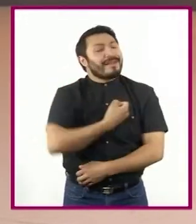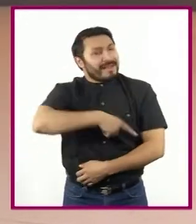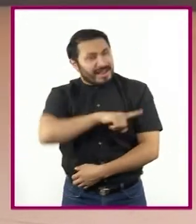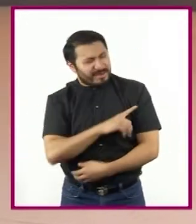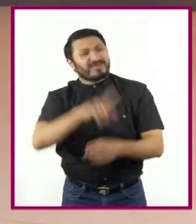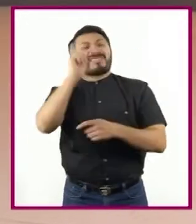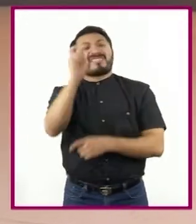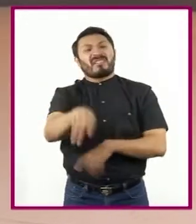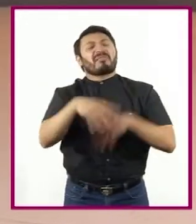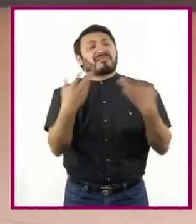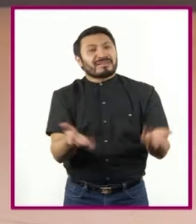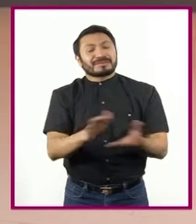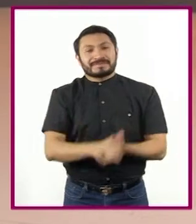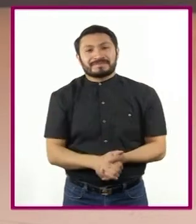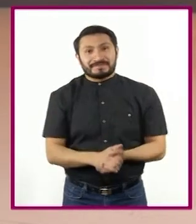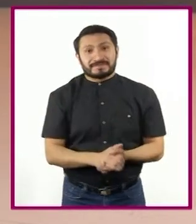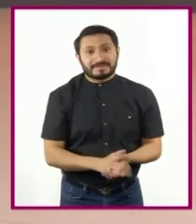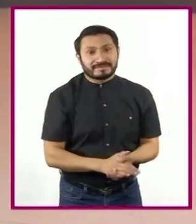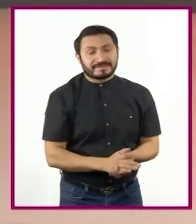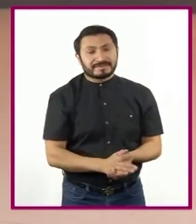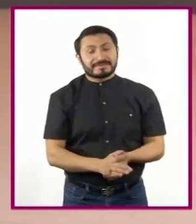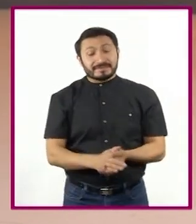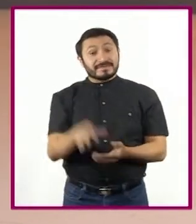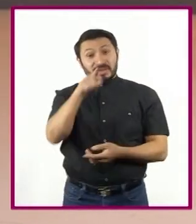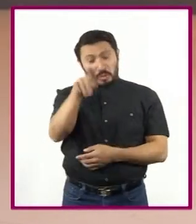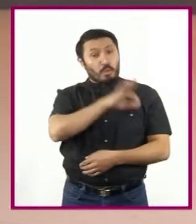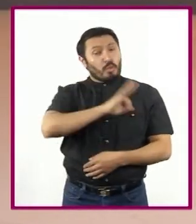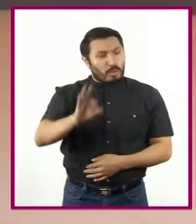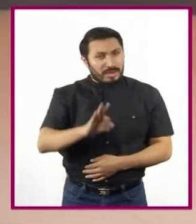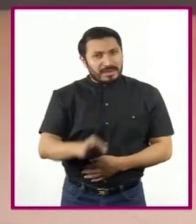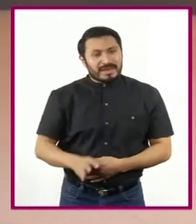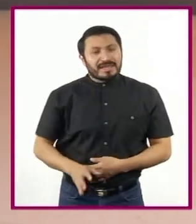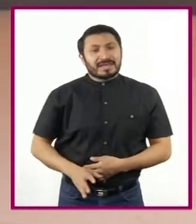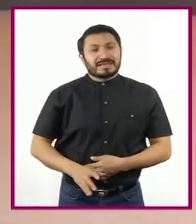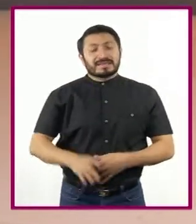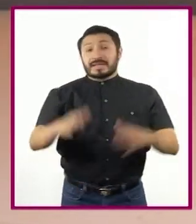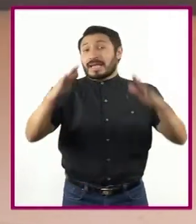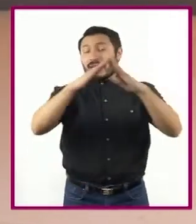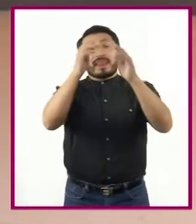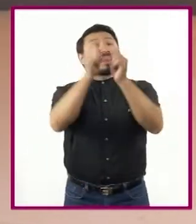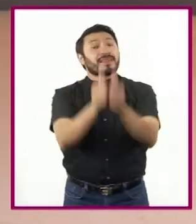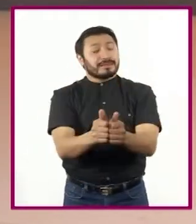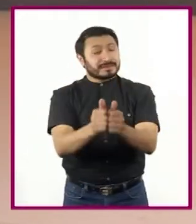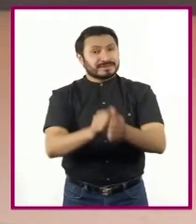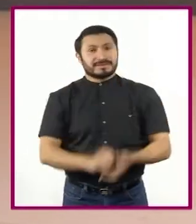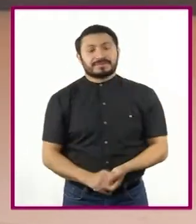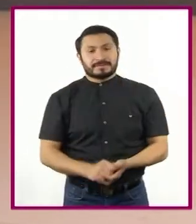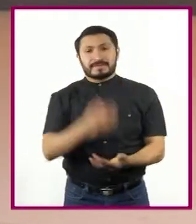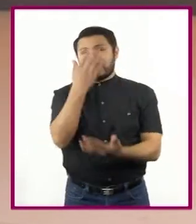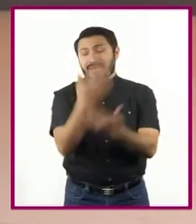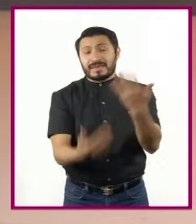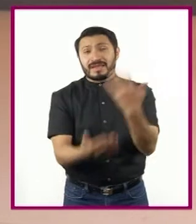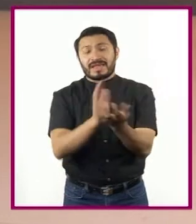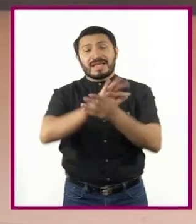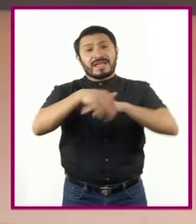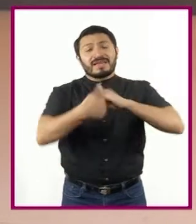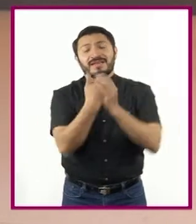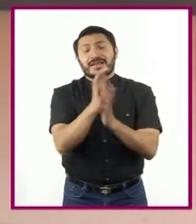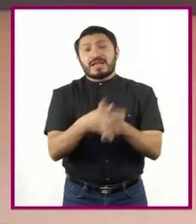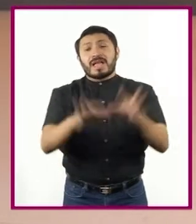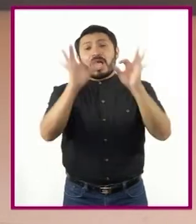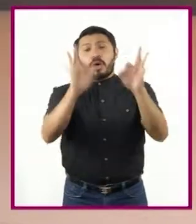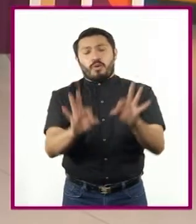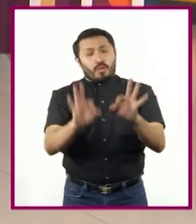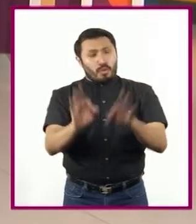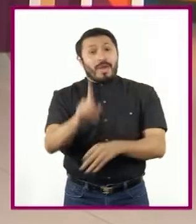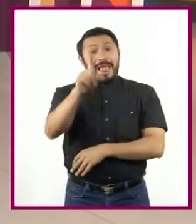son: en la medida de lo posible, permanezcan en casa. Lávense las manos con agua y con jabón varias veces